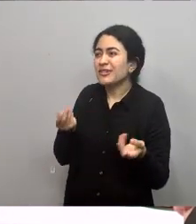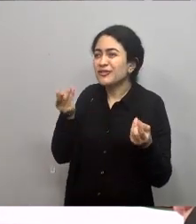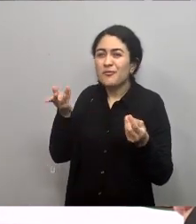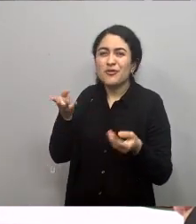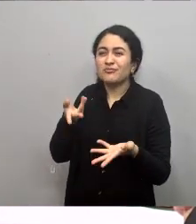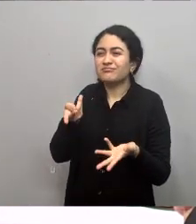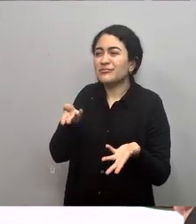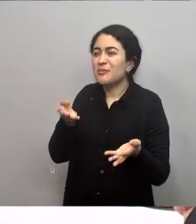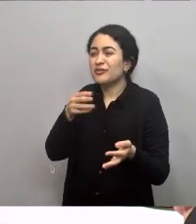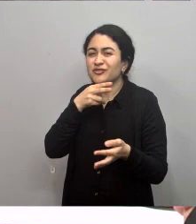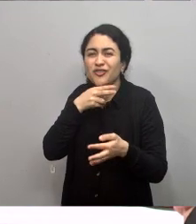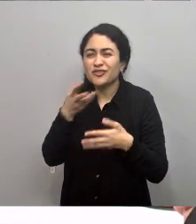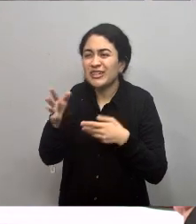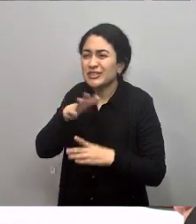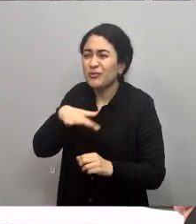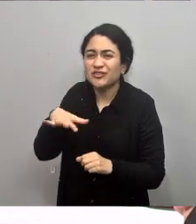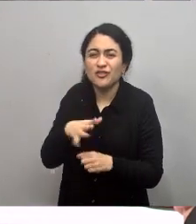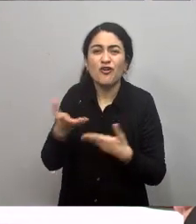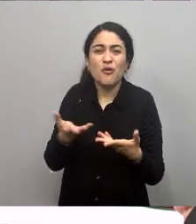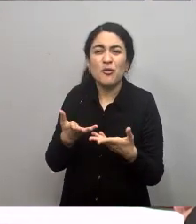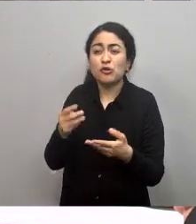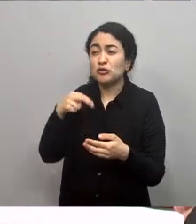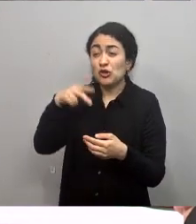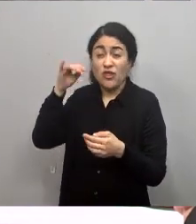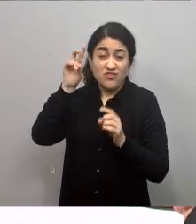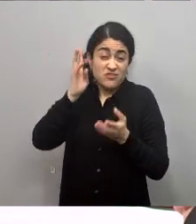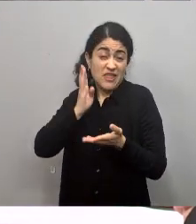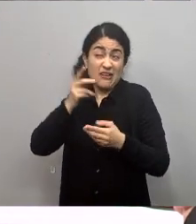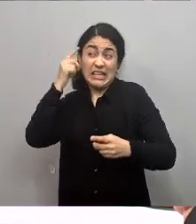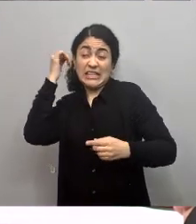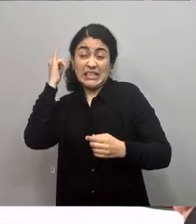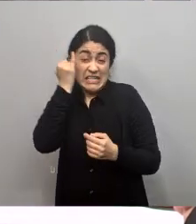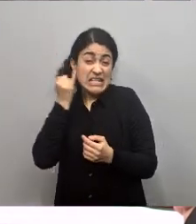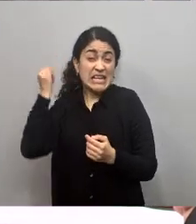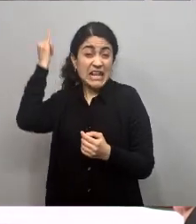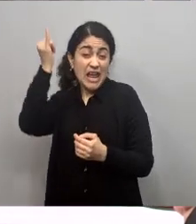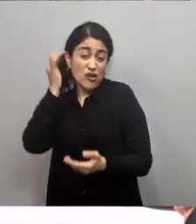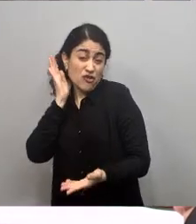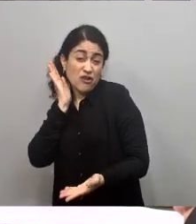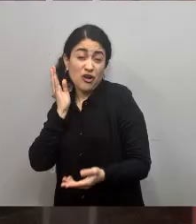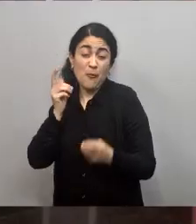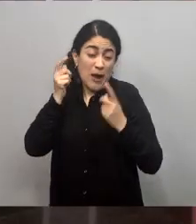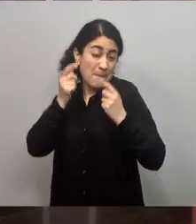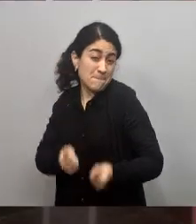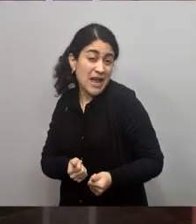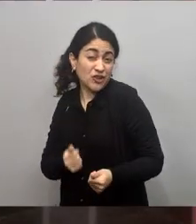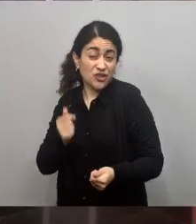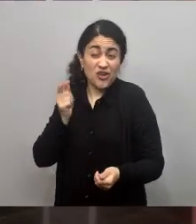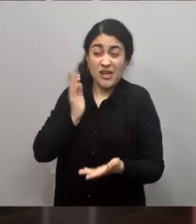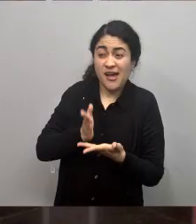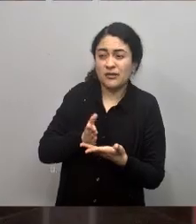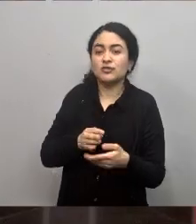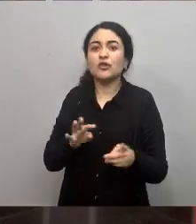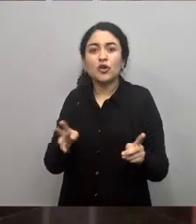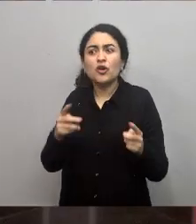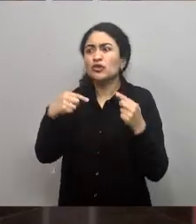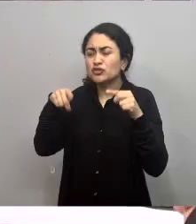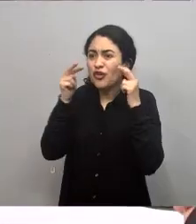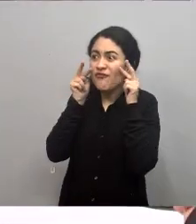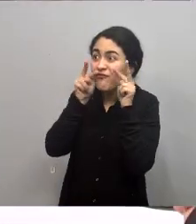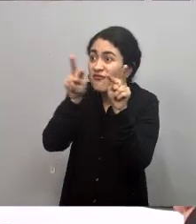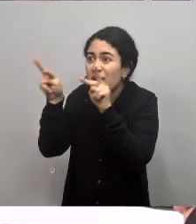hay que ser ingeniero ni inexperto en temas medioambientales para darse cuenta de que en esa zona, ¿no es cierto?, la contaminación